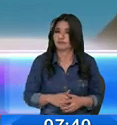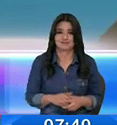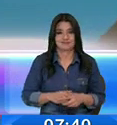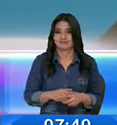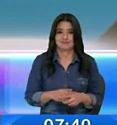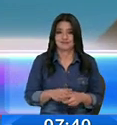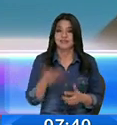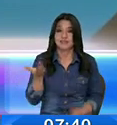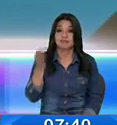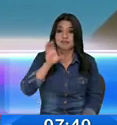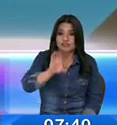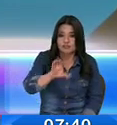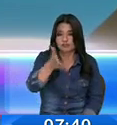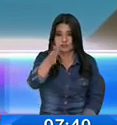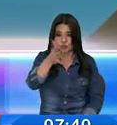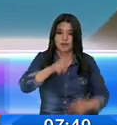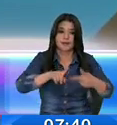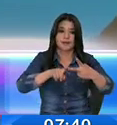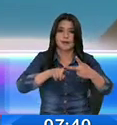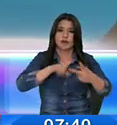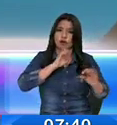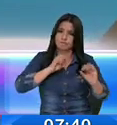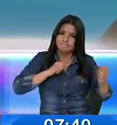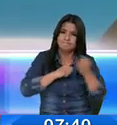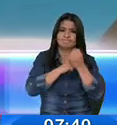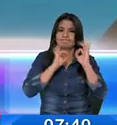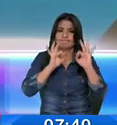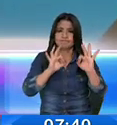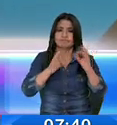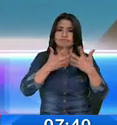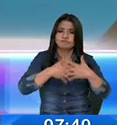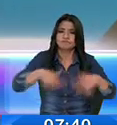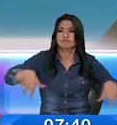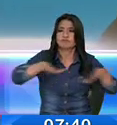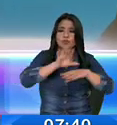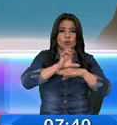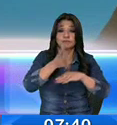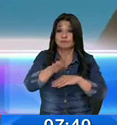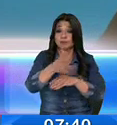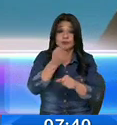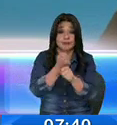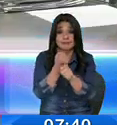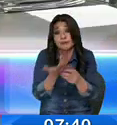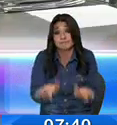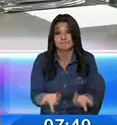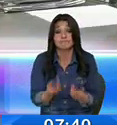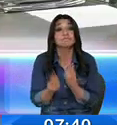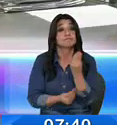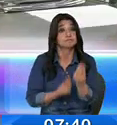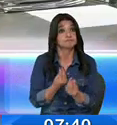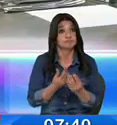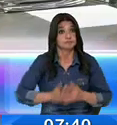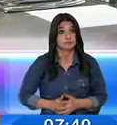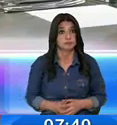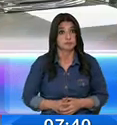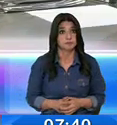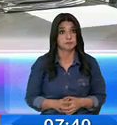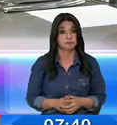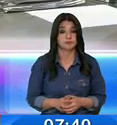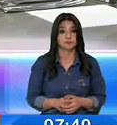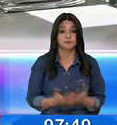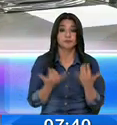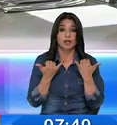no hay inversión si no hay una repotenciación de la industria nacional no va haber generación de empleo entonces qué es lo que aparentemente